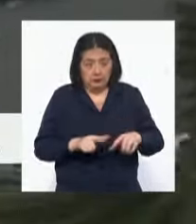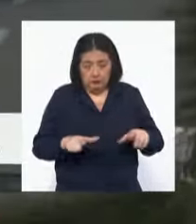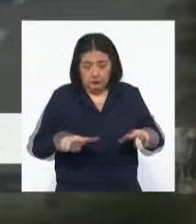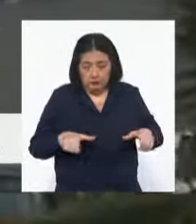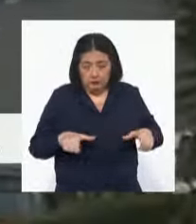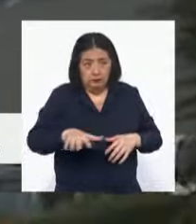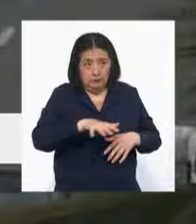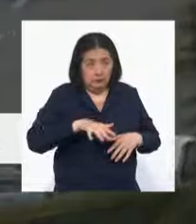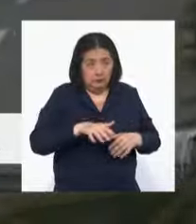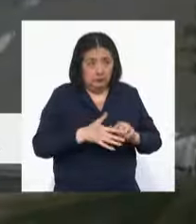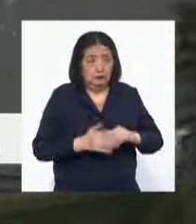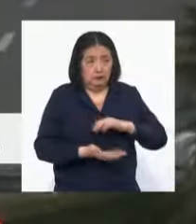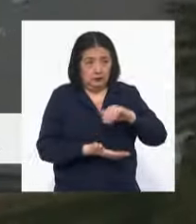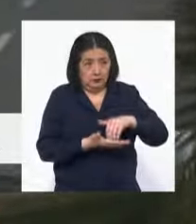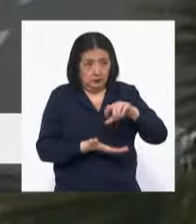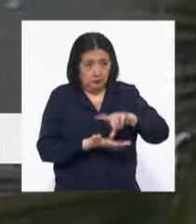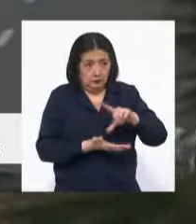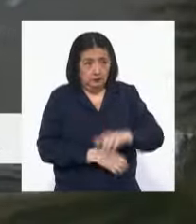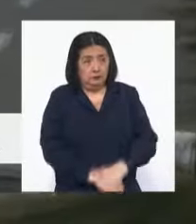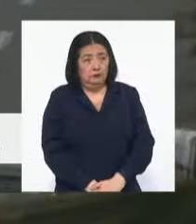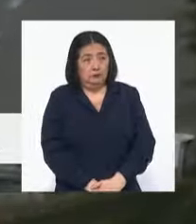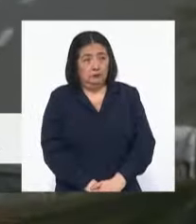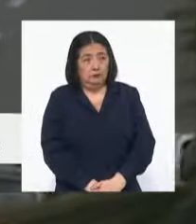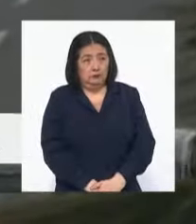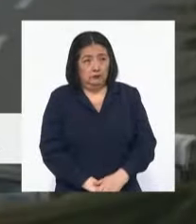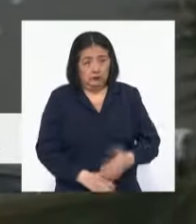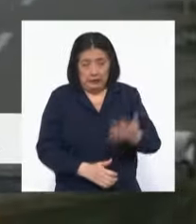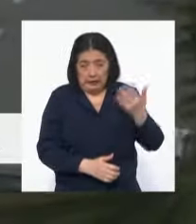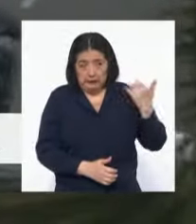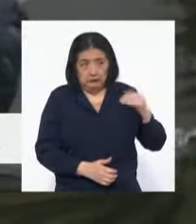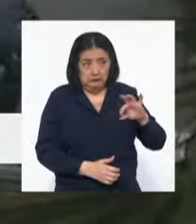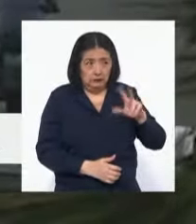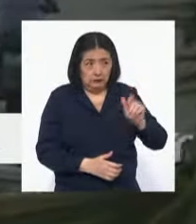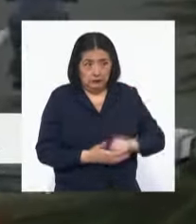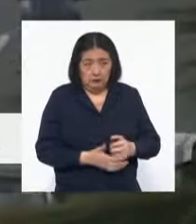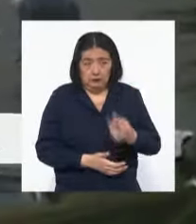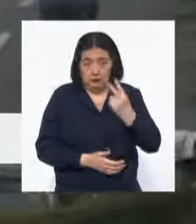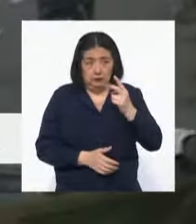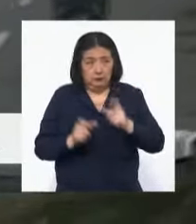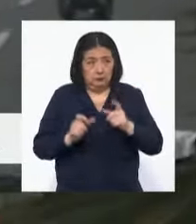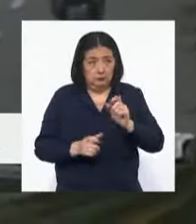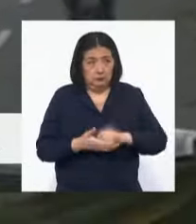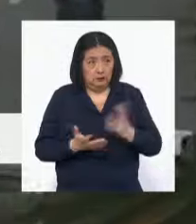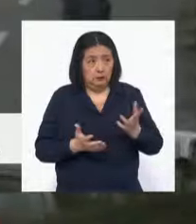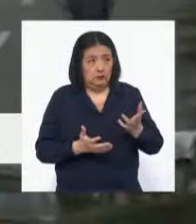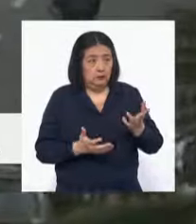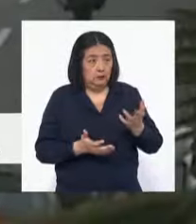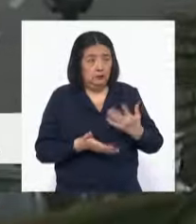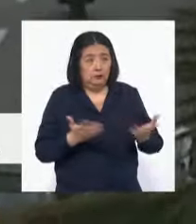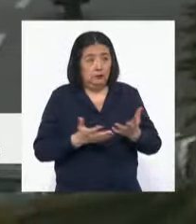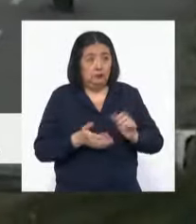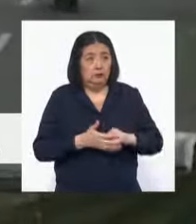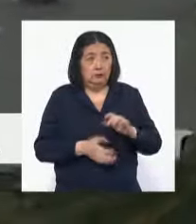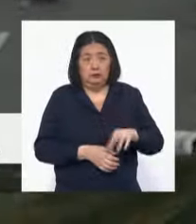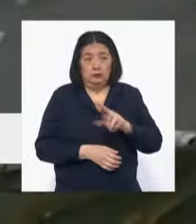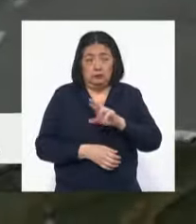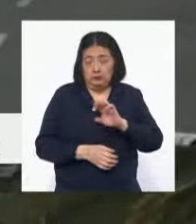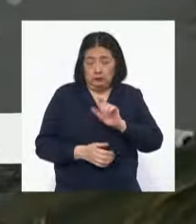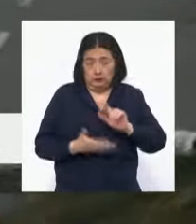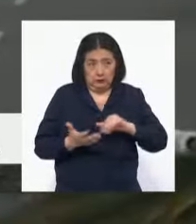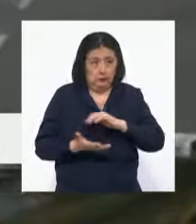Héroes Navales, en el centro de Lima. Momentos antes habían asaltado a dos personas en el interior de Real Plaza Centro